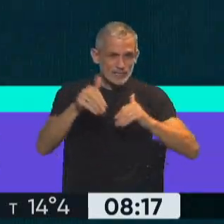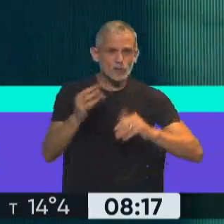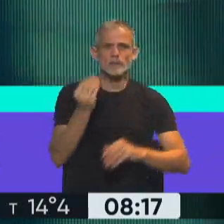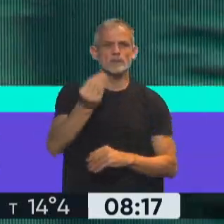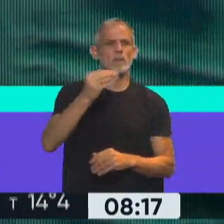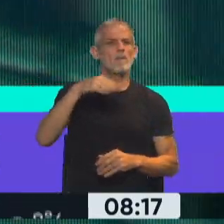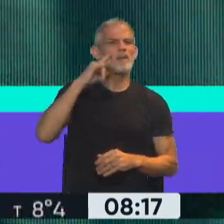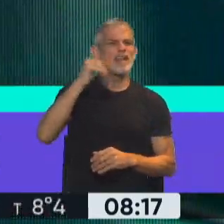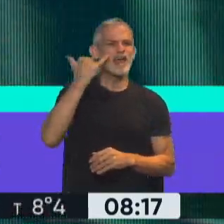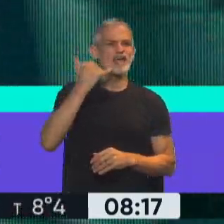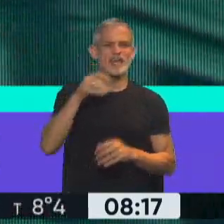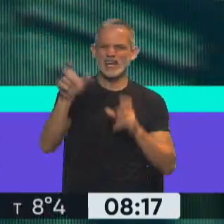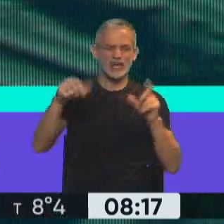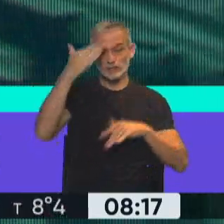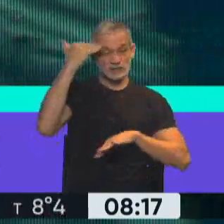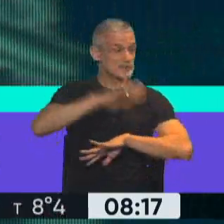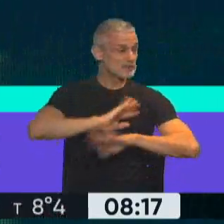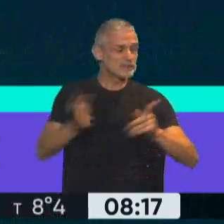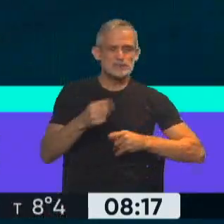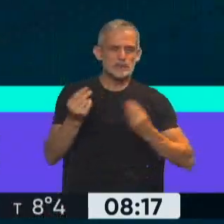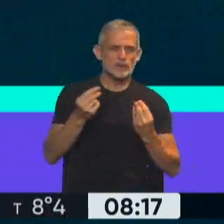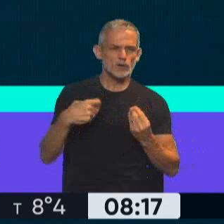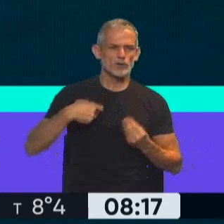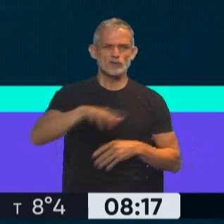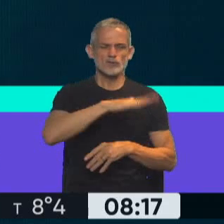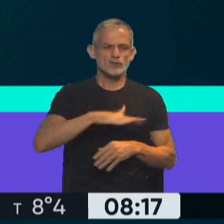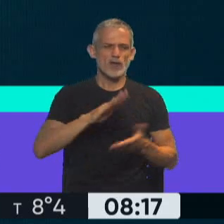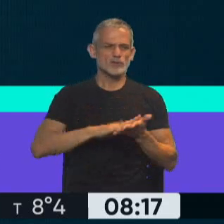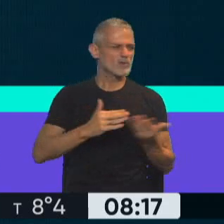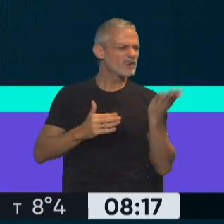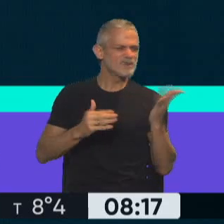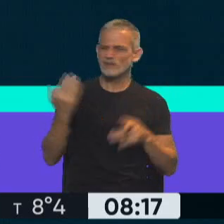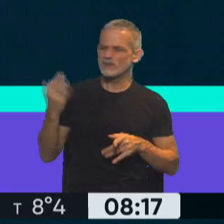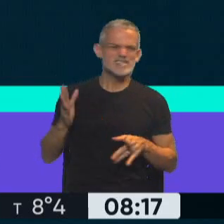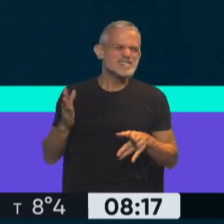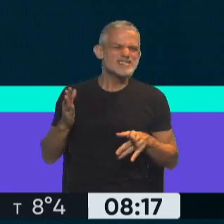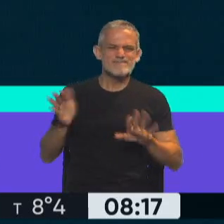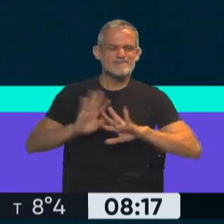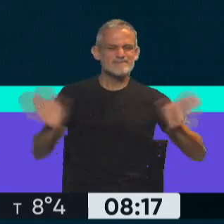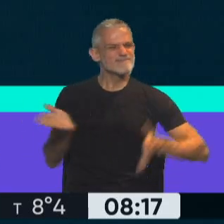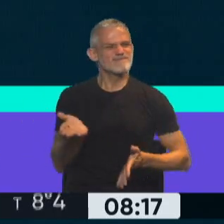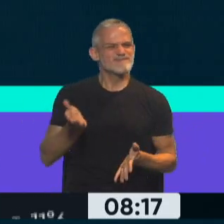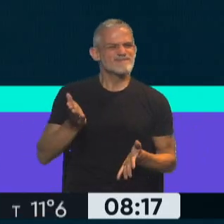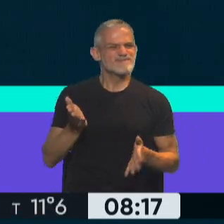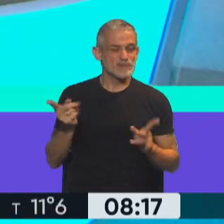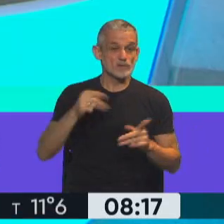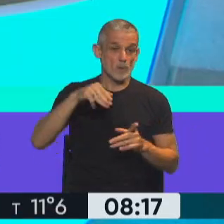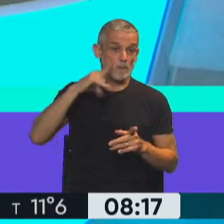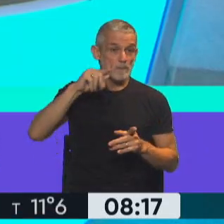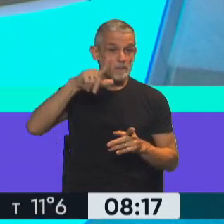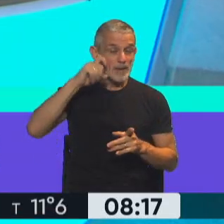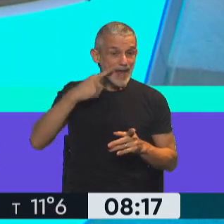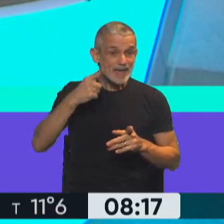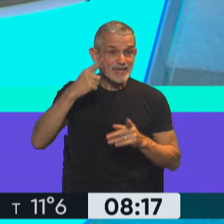de Milei, o hay un descreimiento en la sociedad con los candidatos tradicionales que se apoya en un Milei